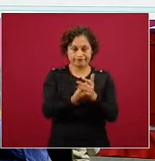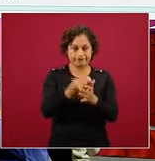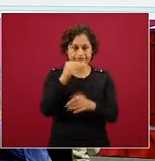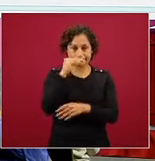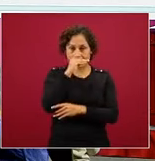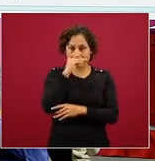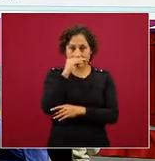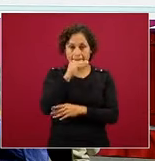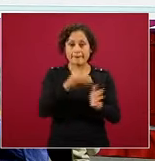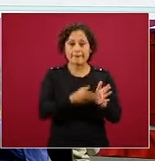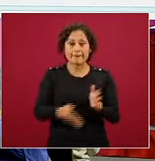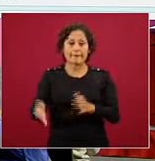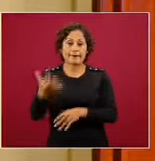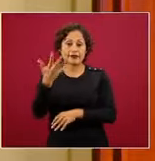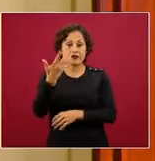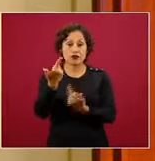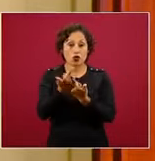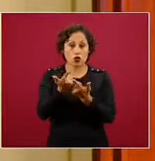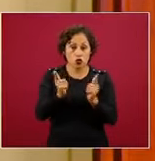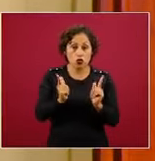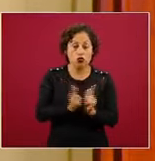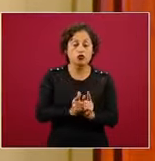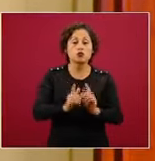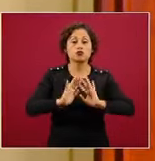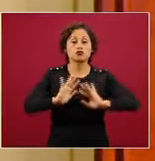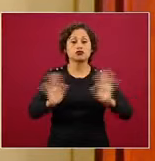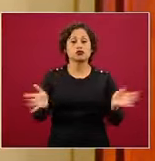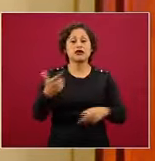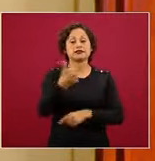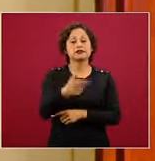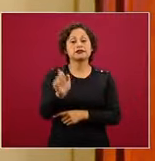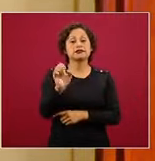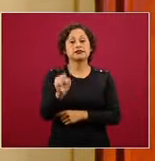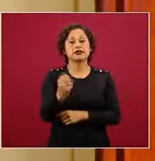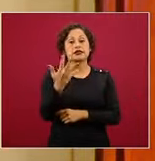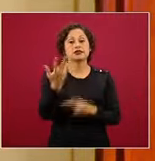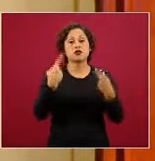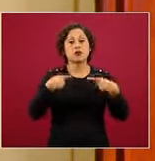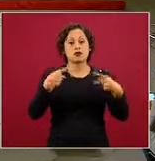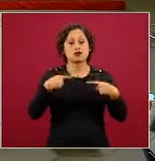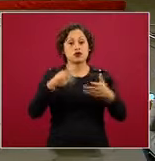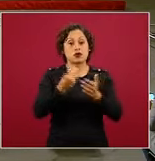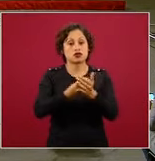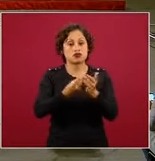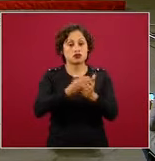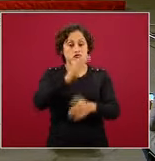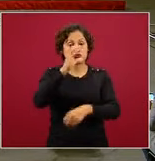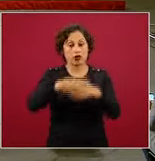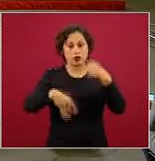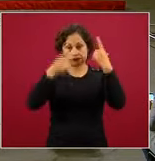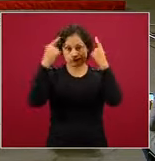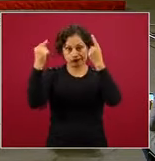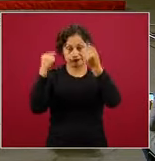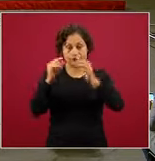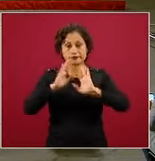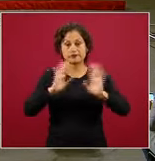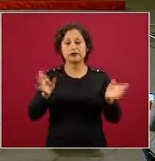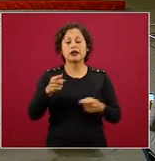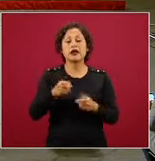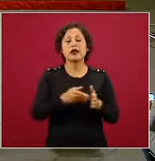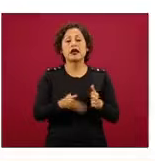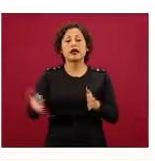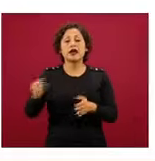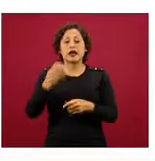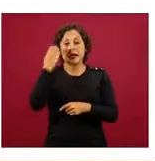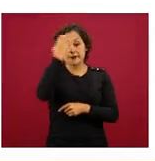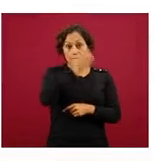que llevamos, han egresado ya 765 personas. Las evaluaciones efectuadas al inicio y al final del